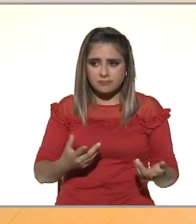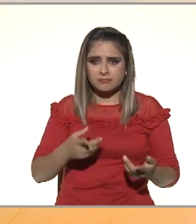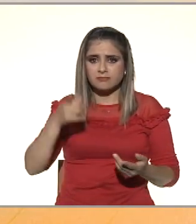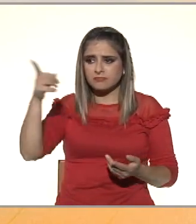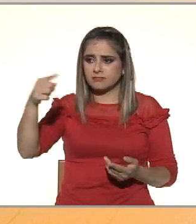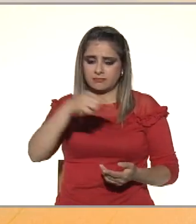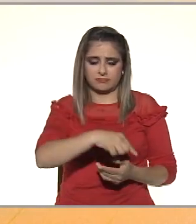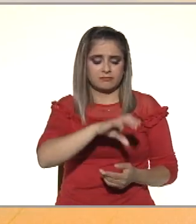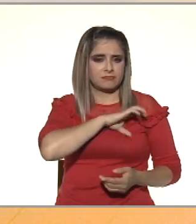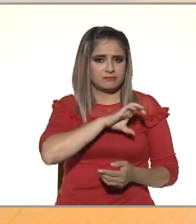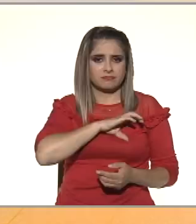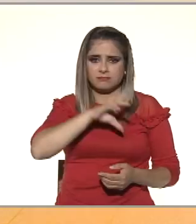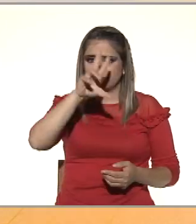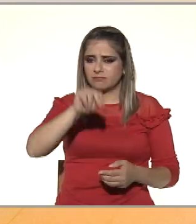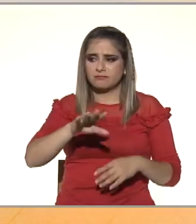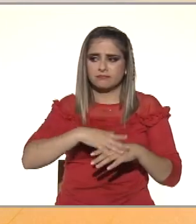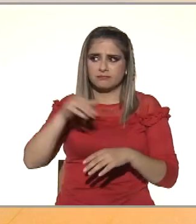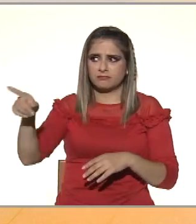quería a nosotros.